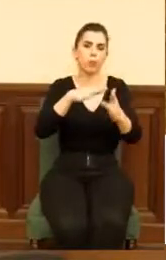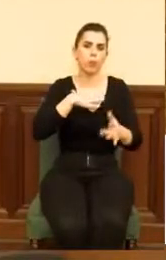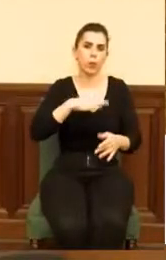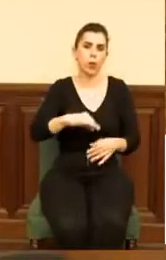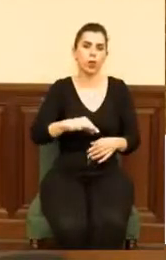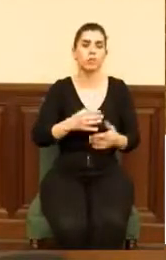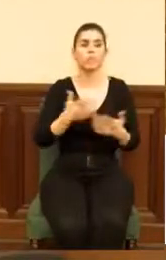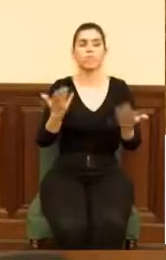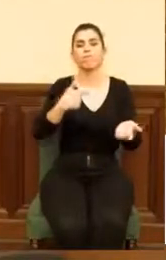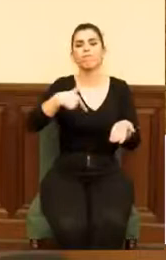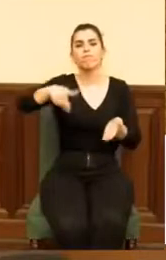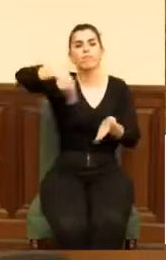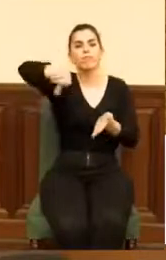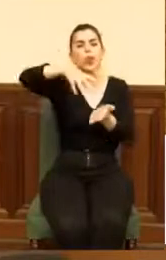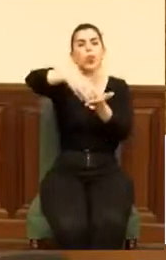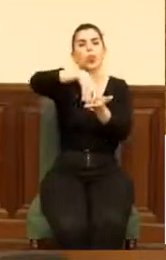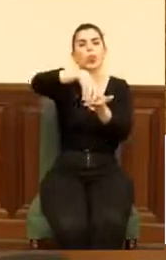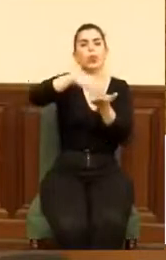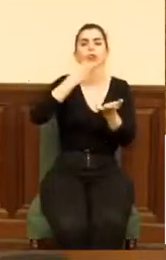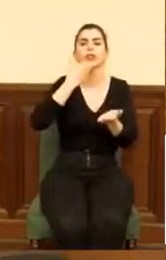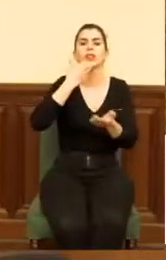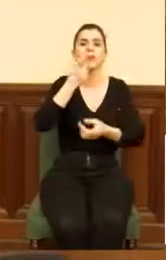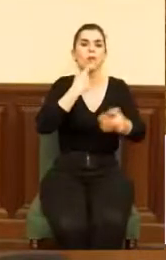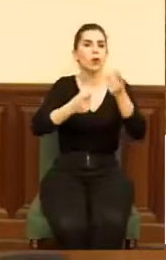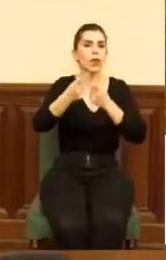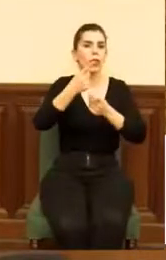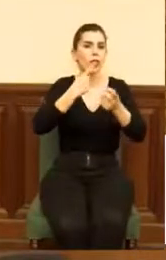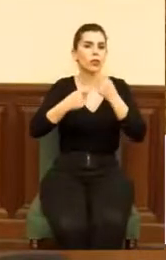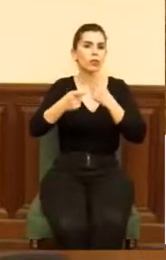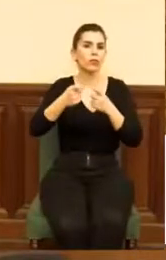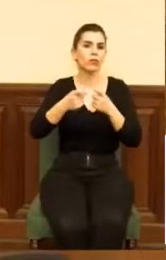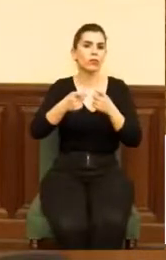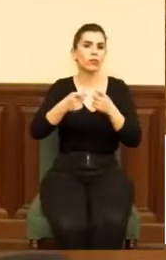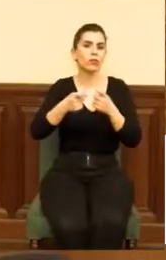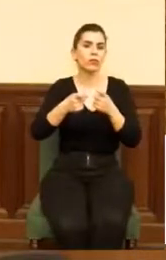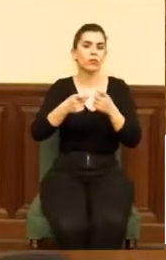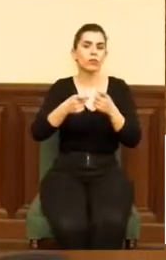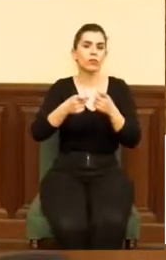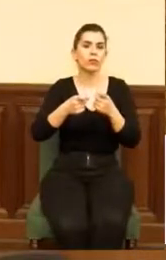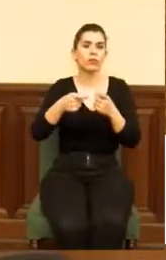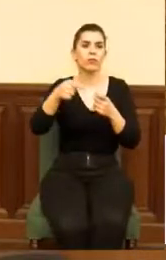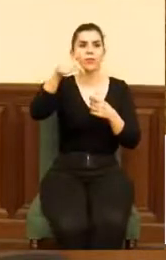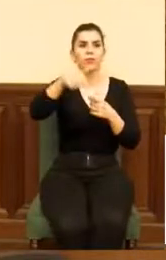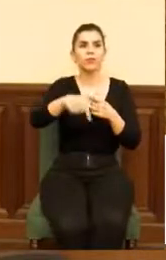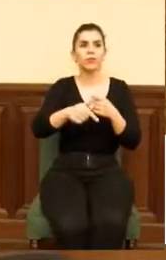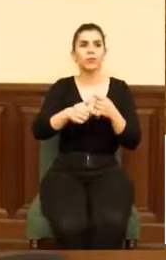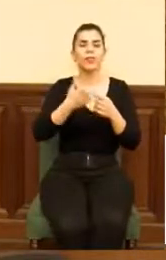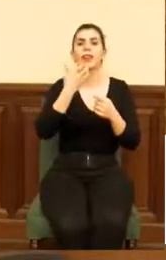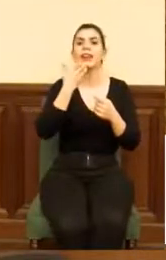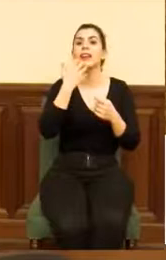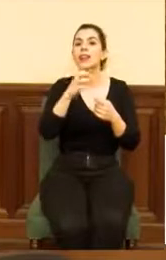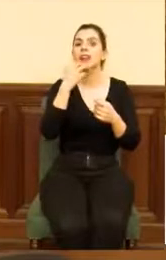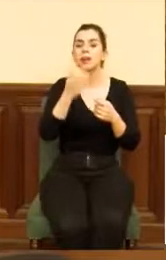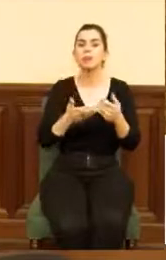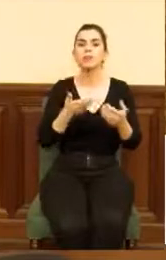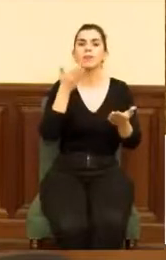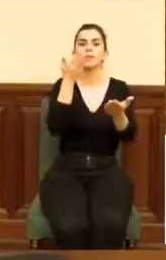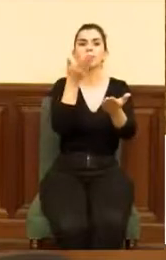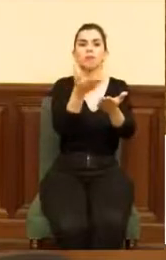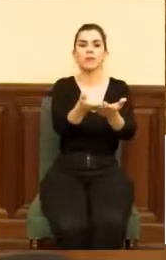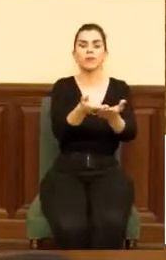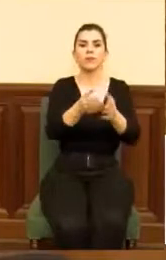si este tipo de información que se reclama con la moción específica